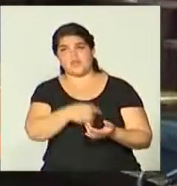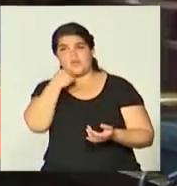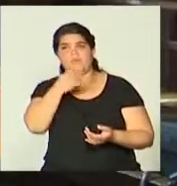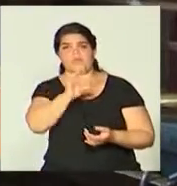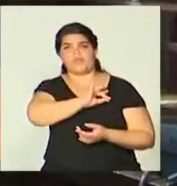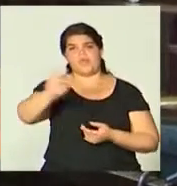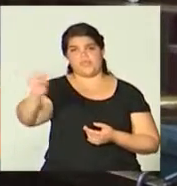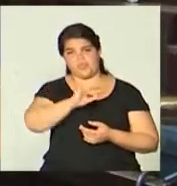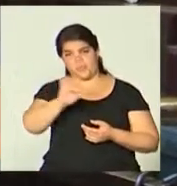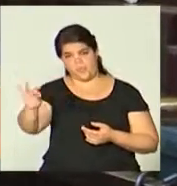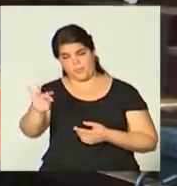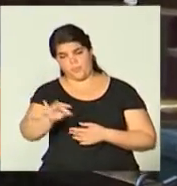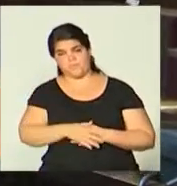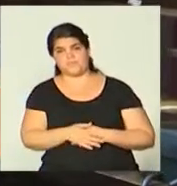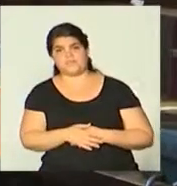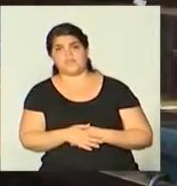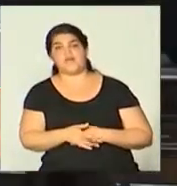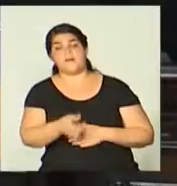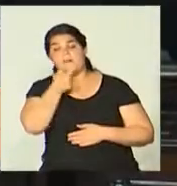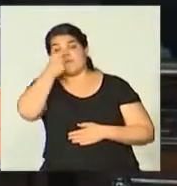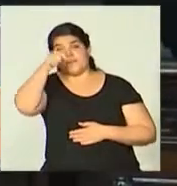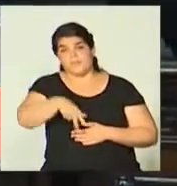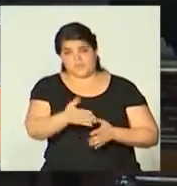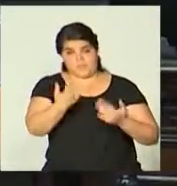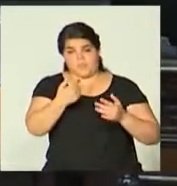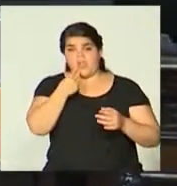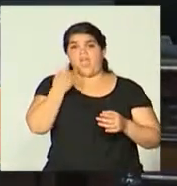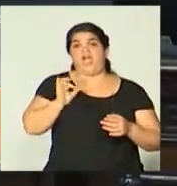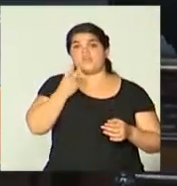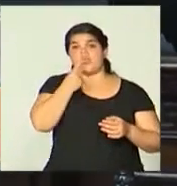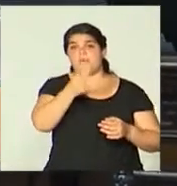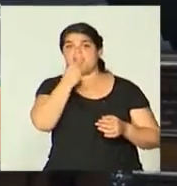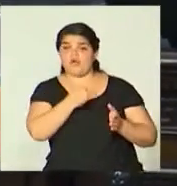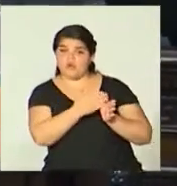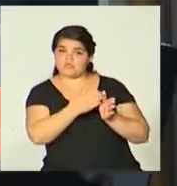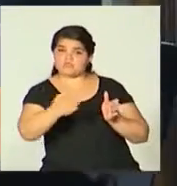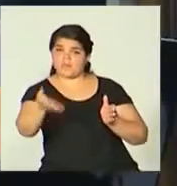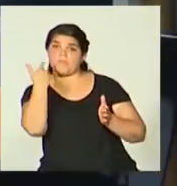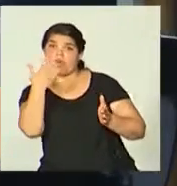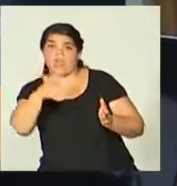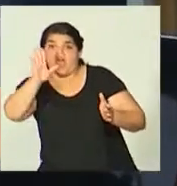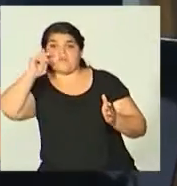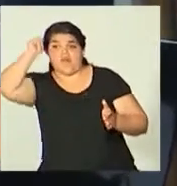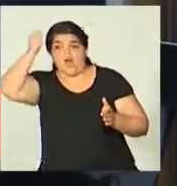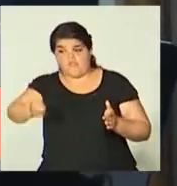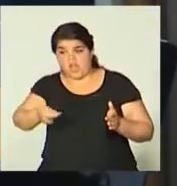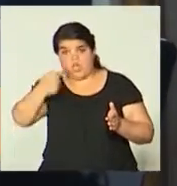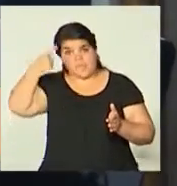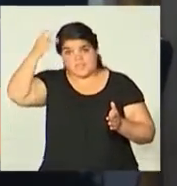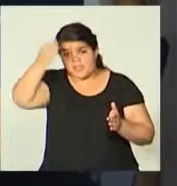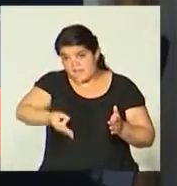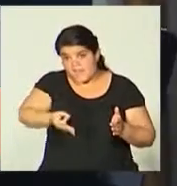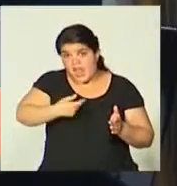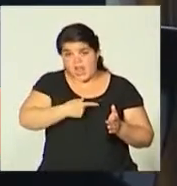deuda. Que te vuelvo a decir, Mendoza podría reclamar del 2011 esta parte, si los abogados lo consideran pertinente. Yo no soy abogado,